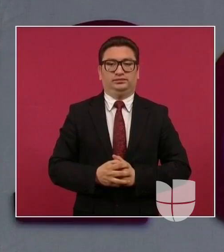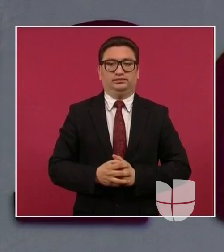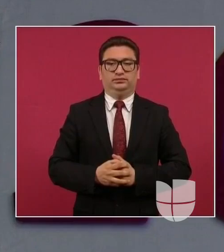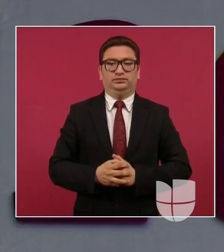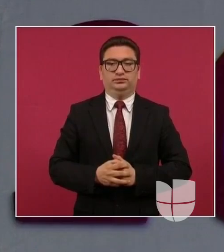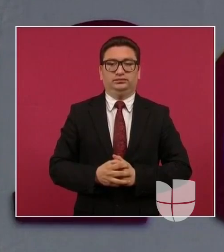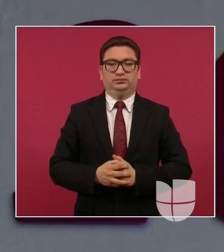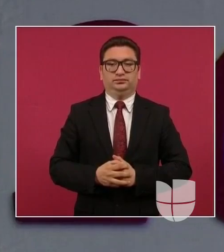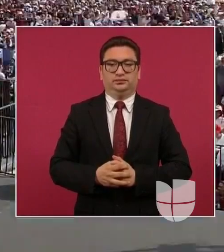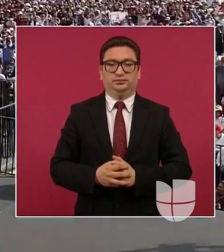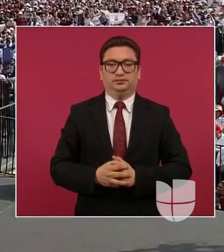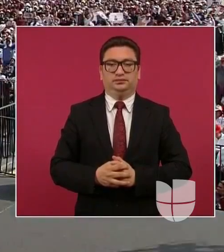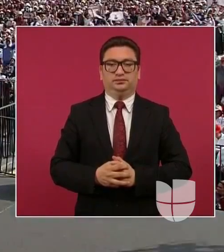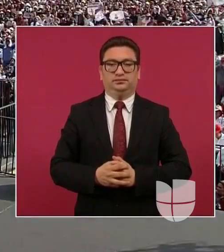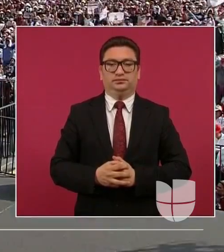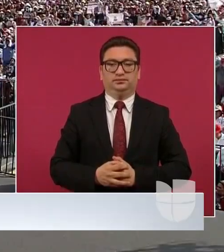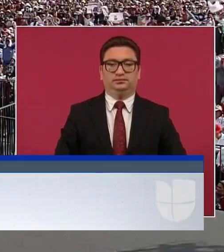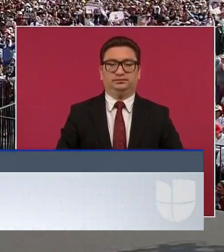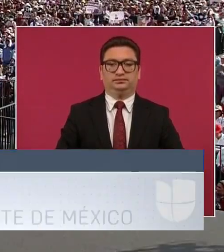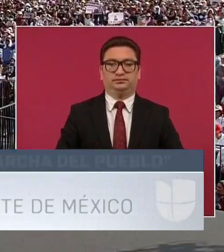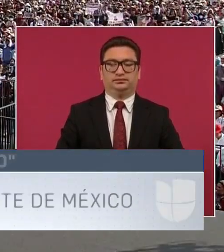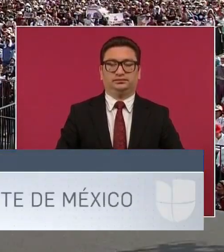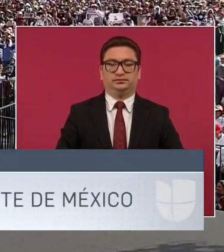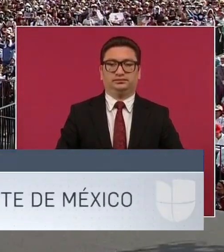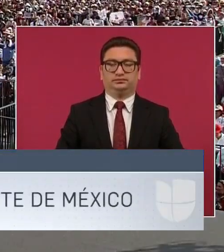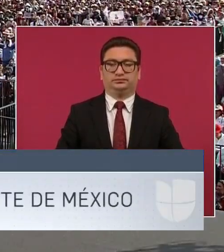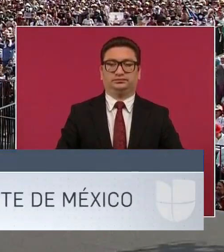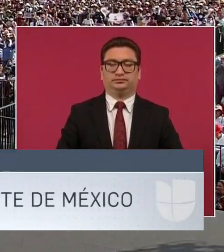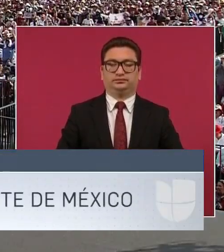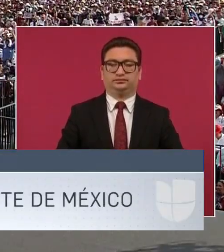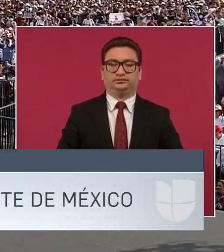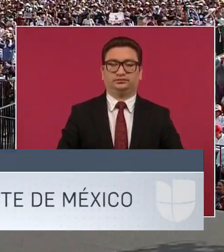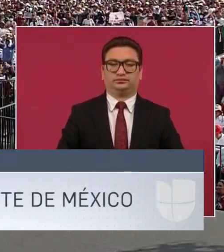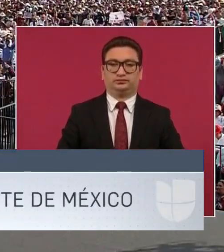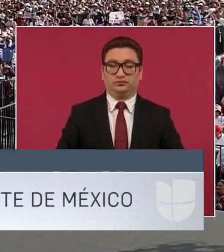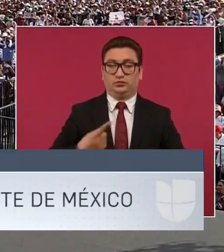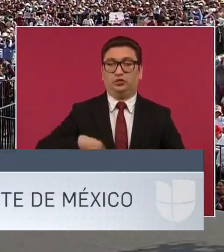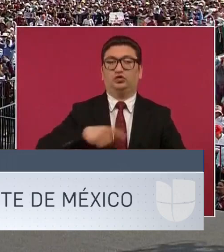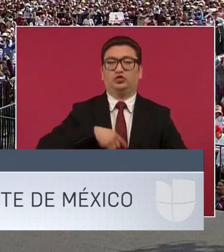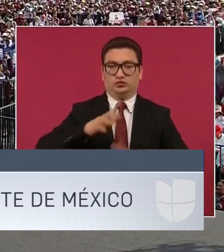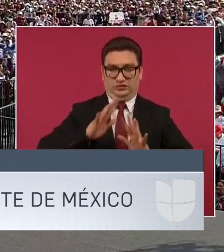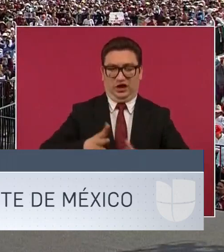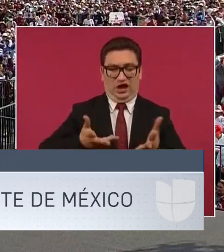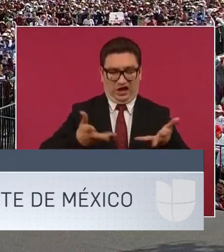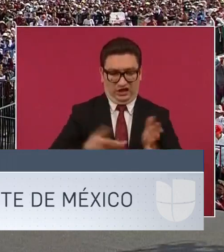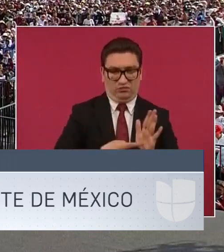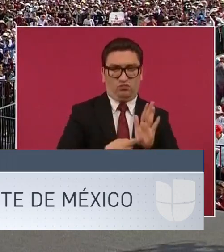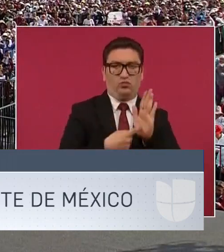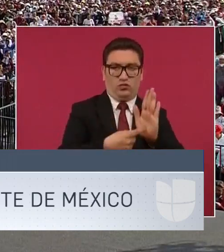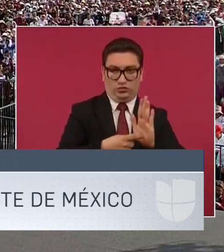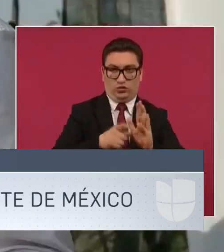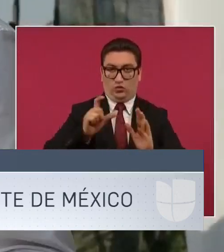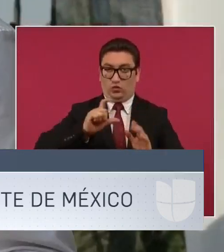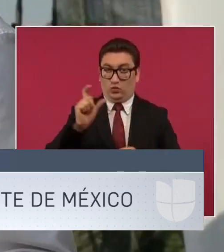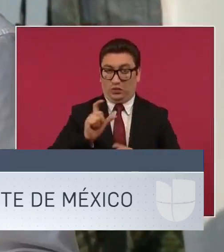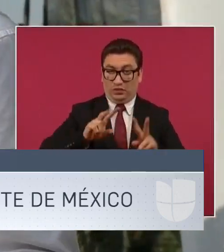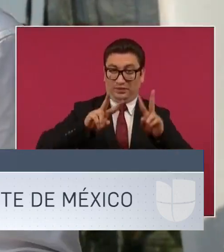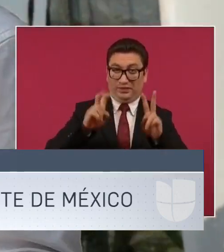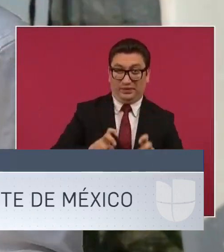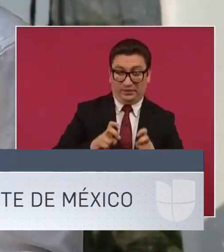discurso. Hemos demostrado que en materia de política económica